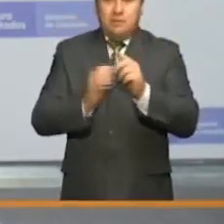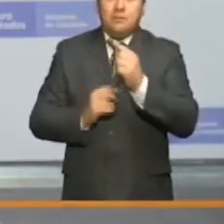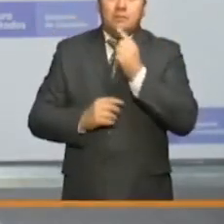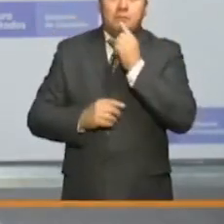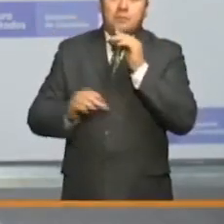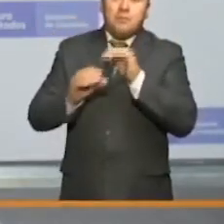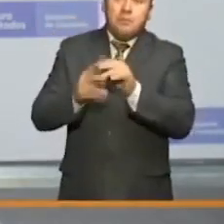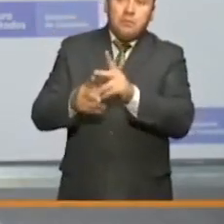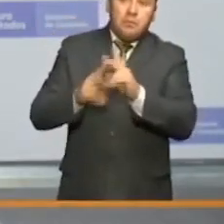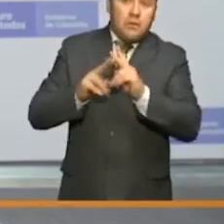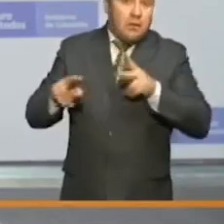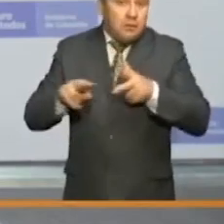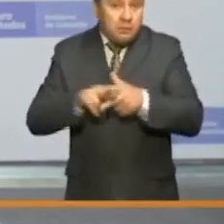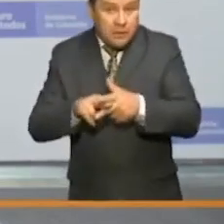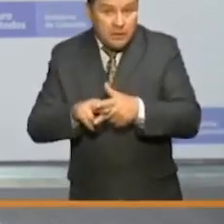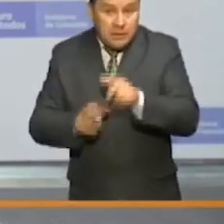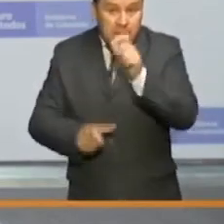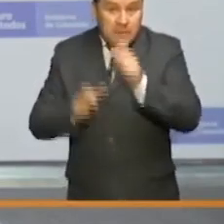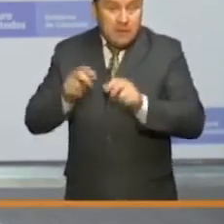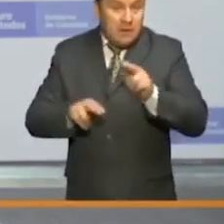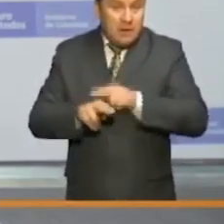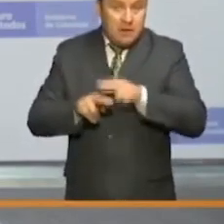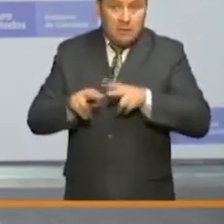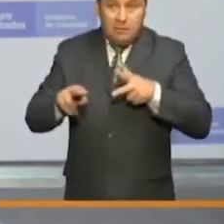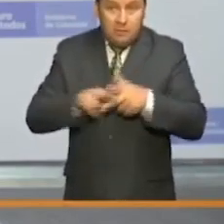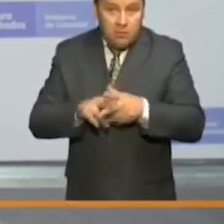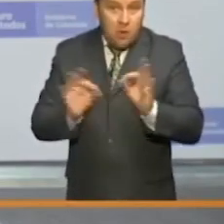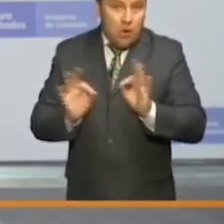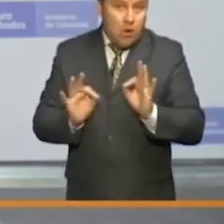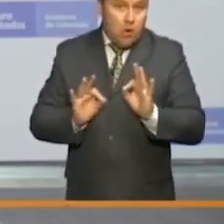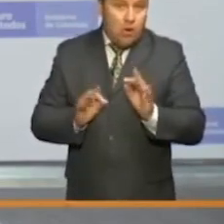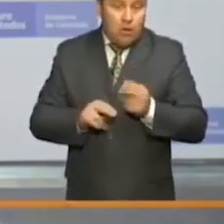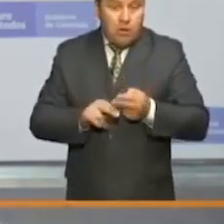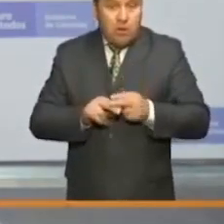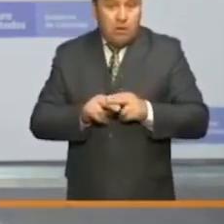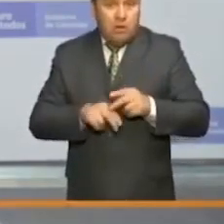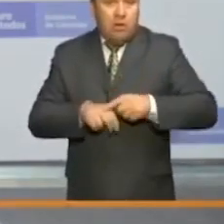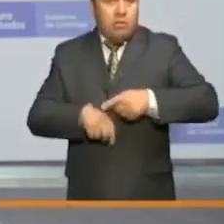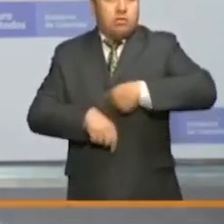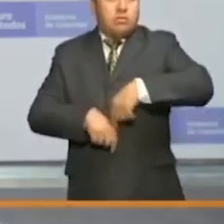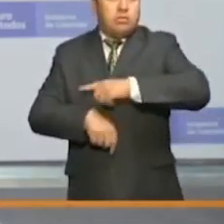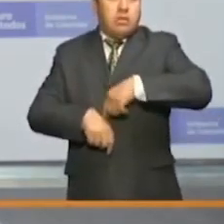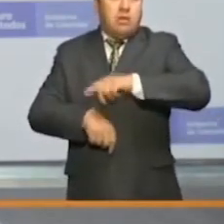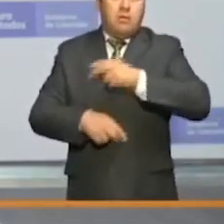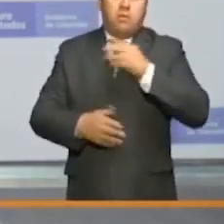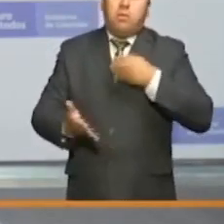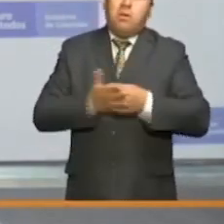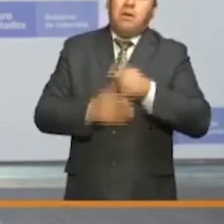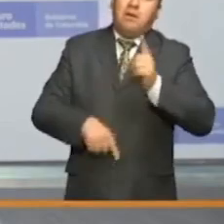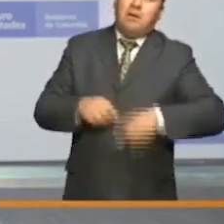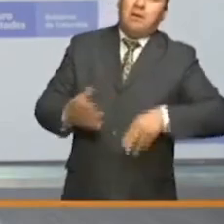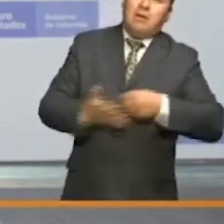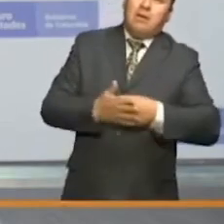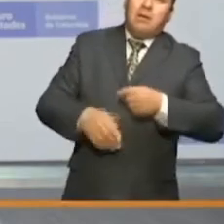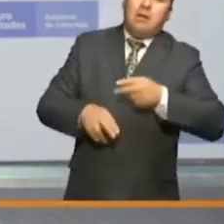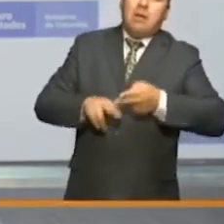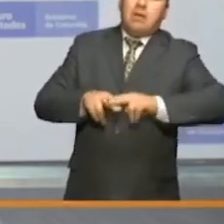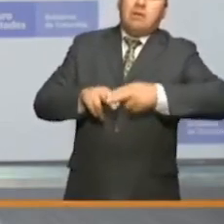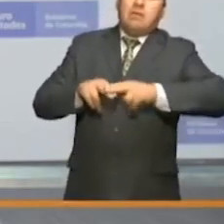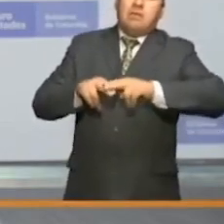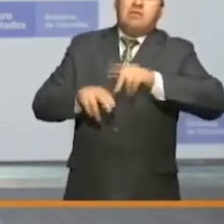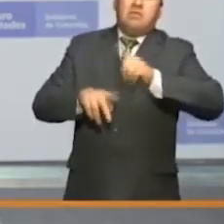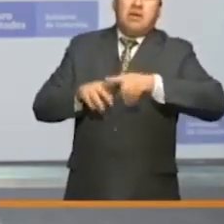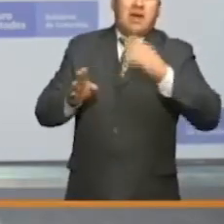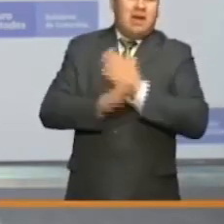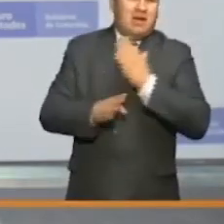cobro de créditos de consumo para personas naturales o congelar los intereses de mora para quienes no ha podido pagar estos créditos debido a la